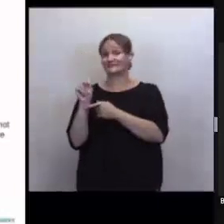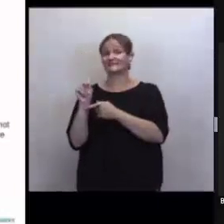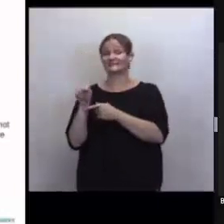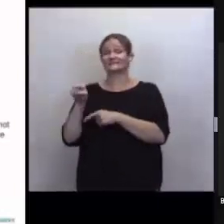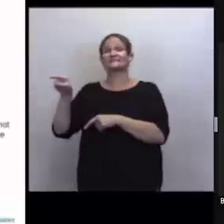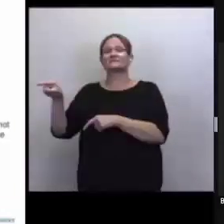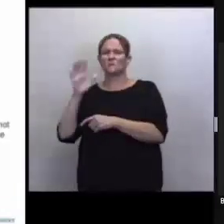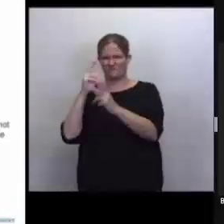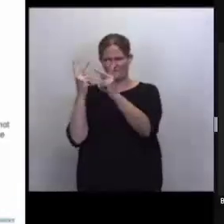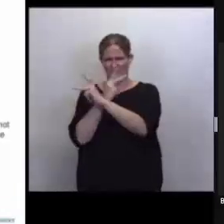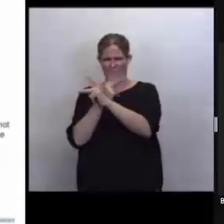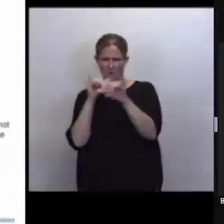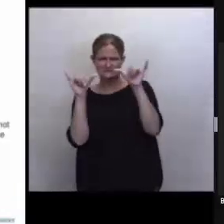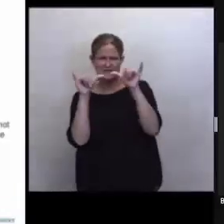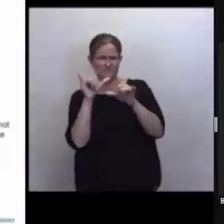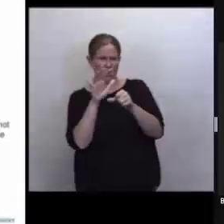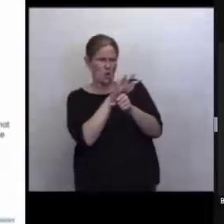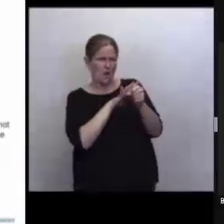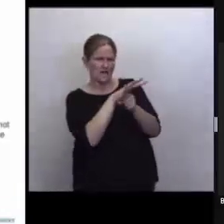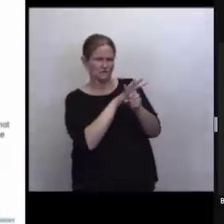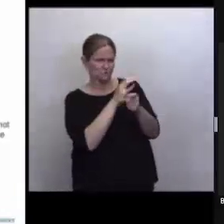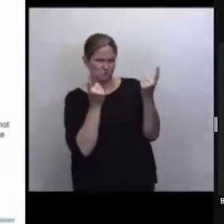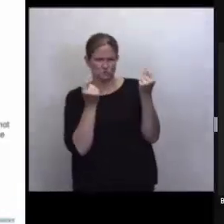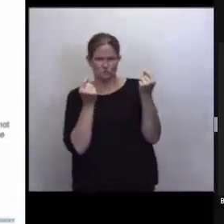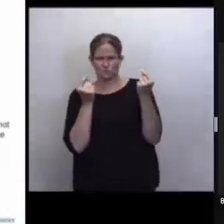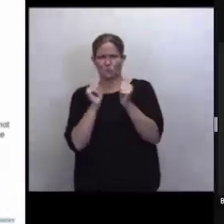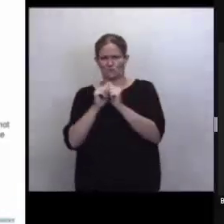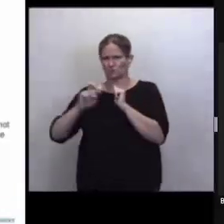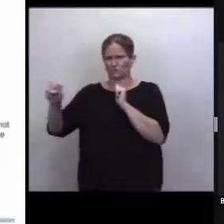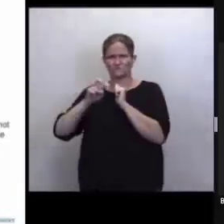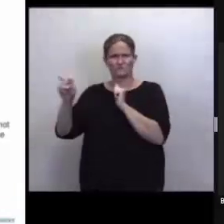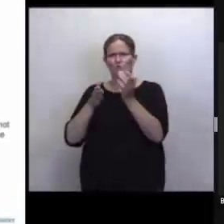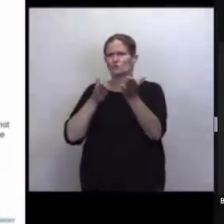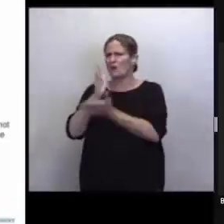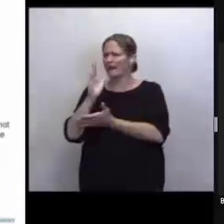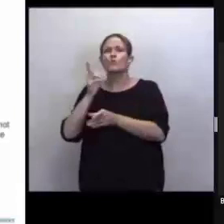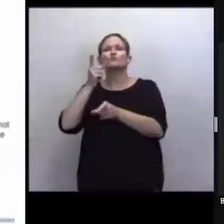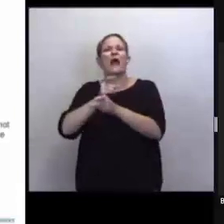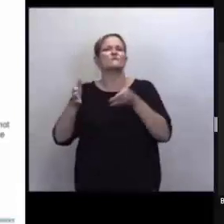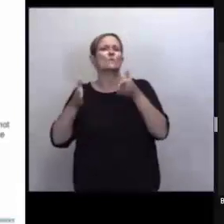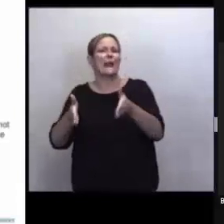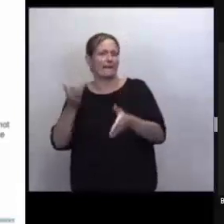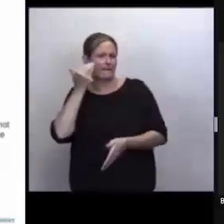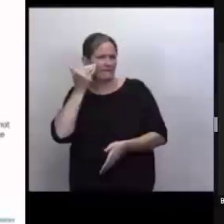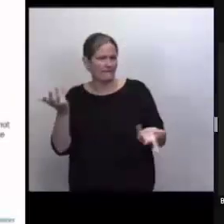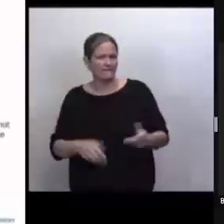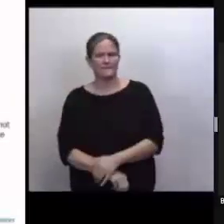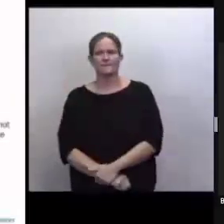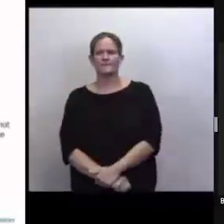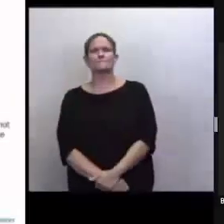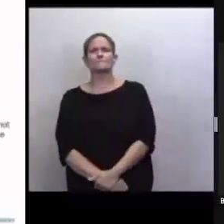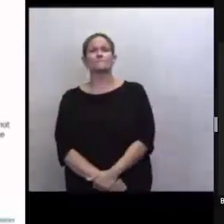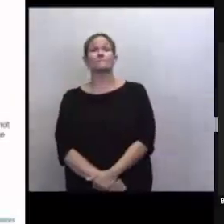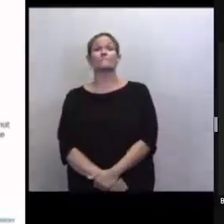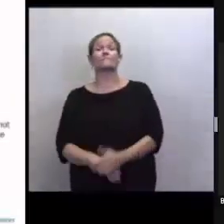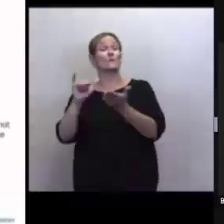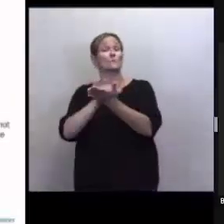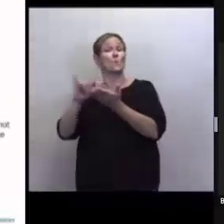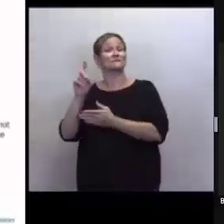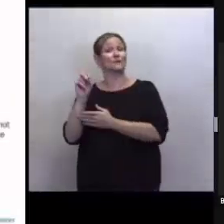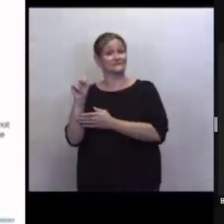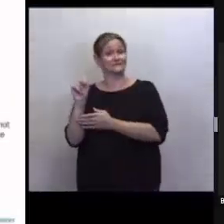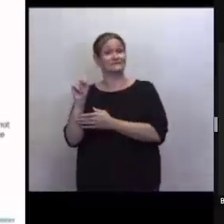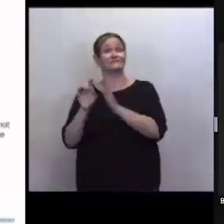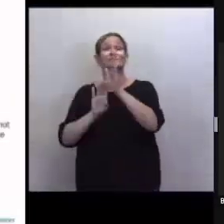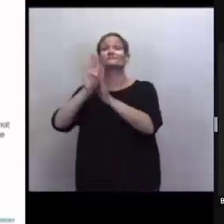para bicicletas y peatones. El departamento determinaría el tamaño y la ubicación de las